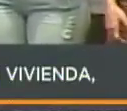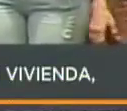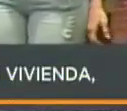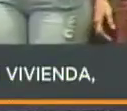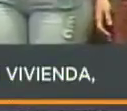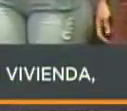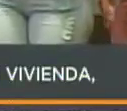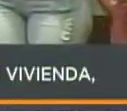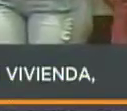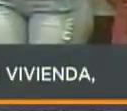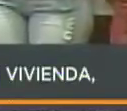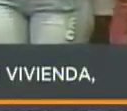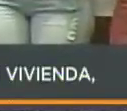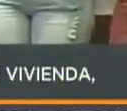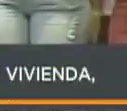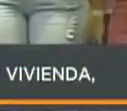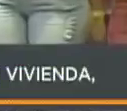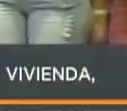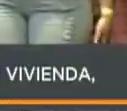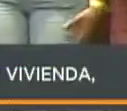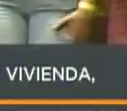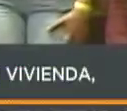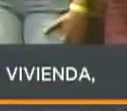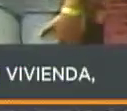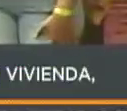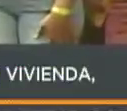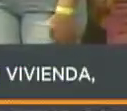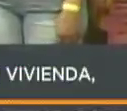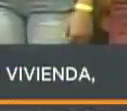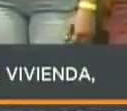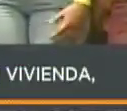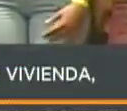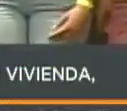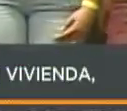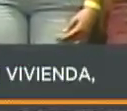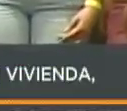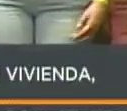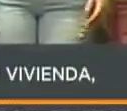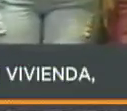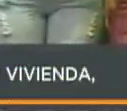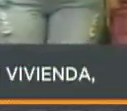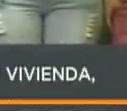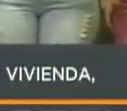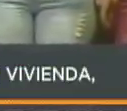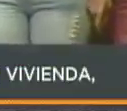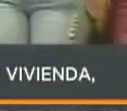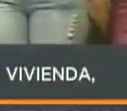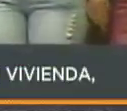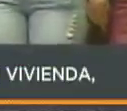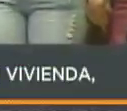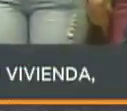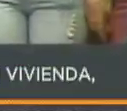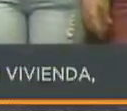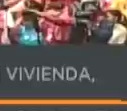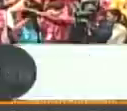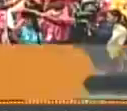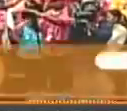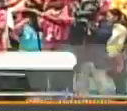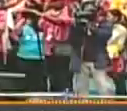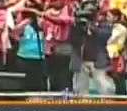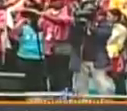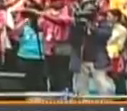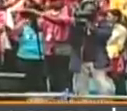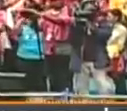Y me he comprometido a construir 72.000 nuevas viviendas para el pueblo de Nueva